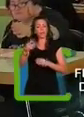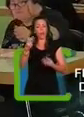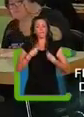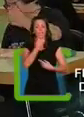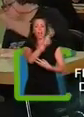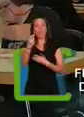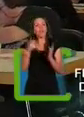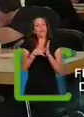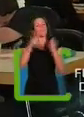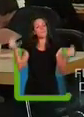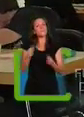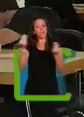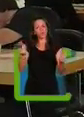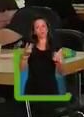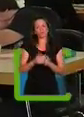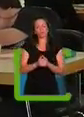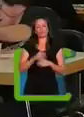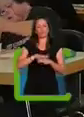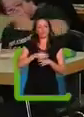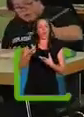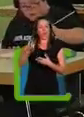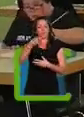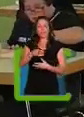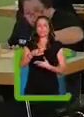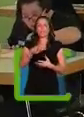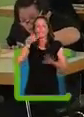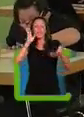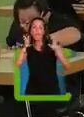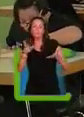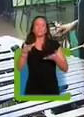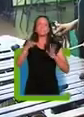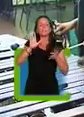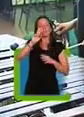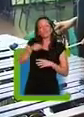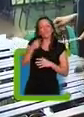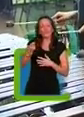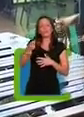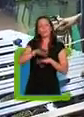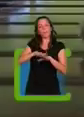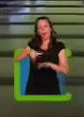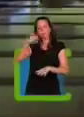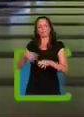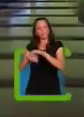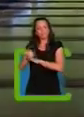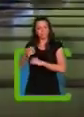mejorar la calidad de vida de nuestros usuarios, para favorecer también esta rehabilitación, no rehabilitación, sino más bien la